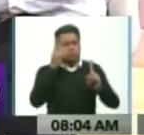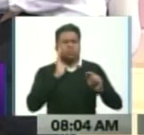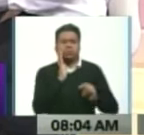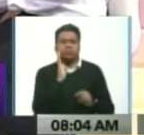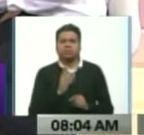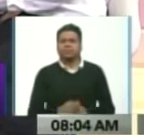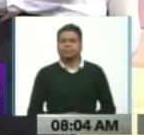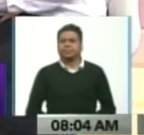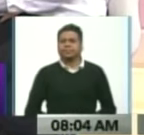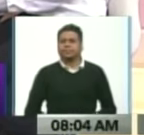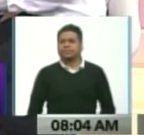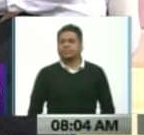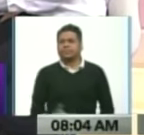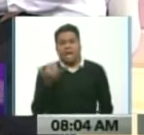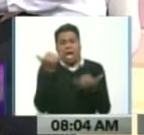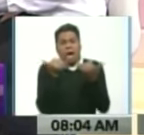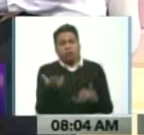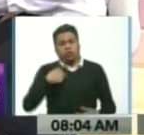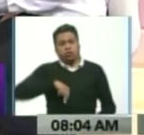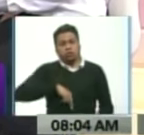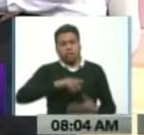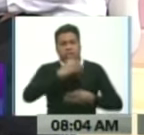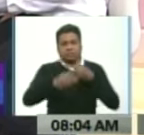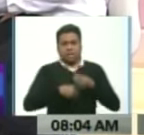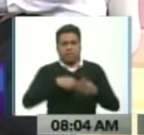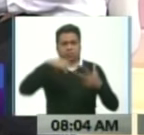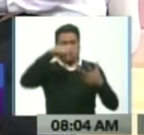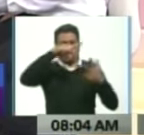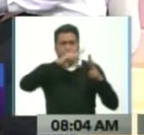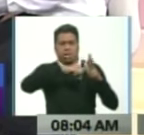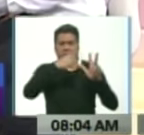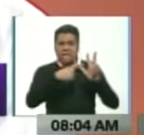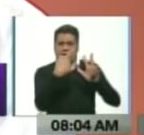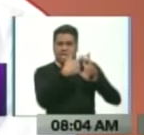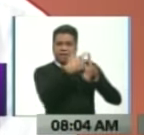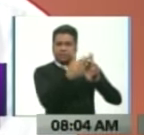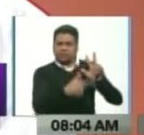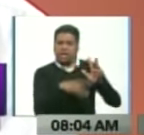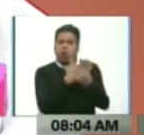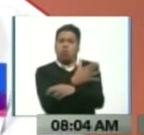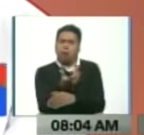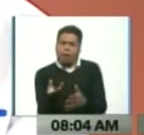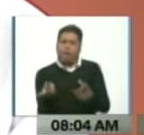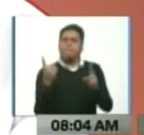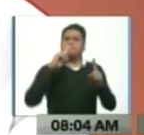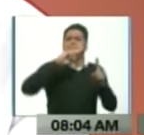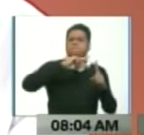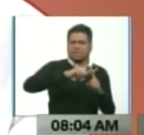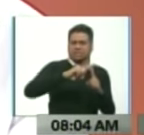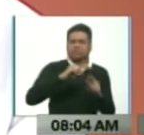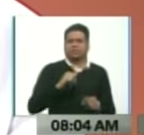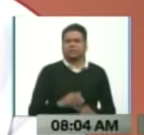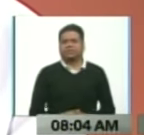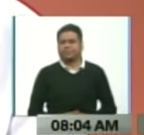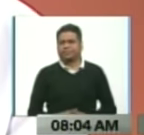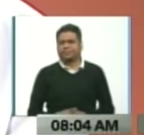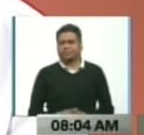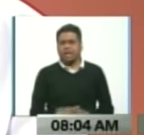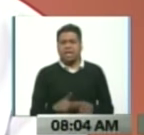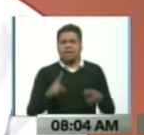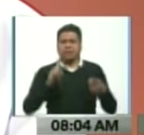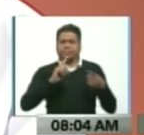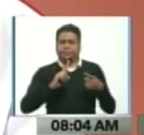también estamos desarrollando 3 videojuegos más para la plataforma de Android, y estamos pensando, aparte de del sueño de